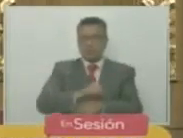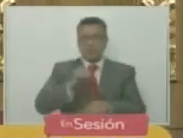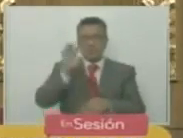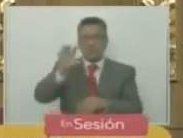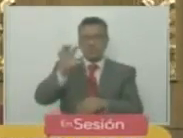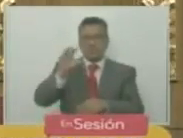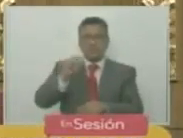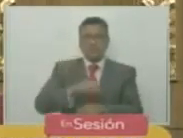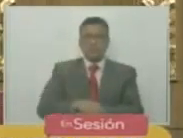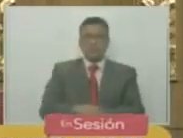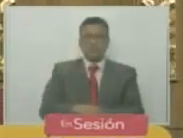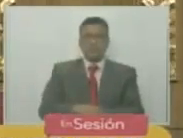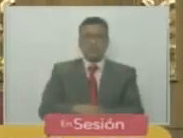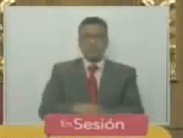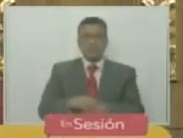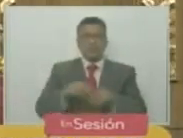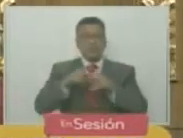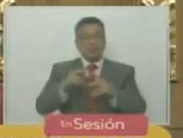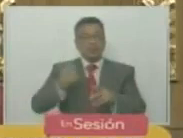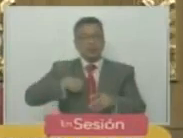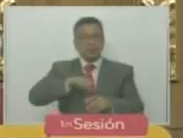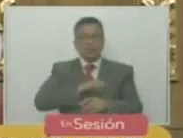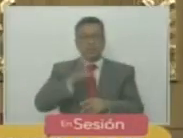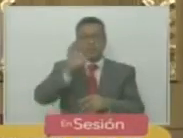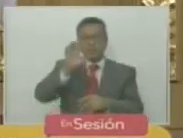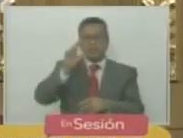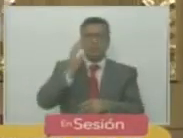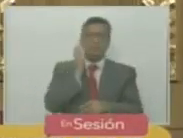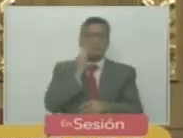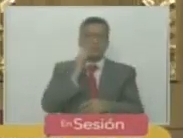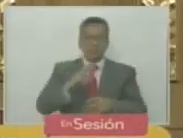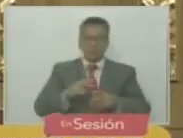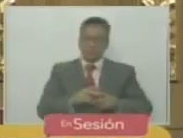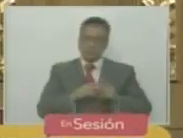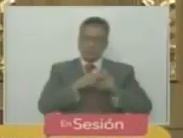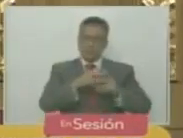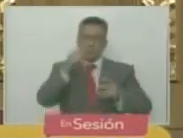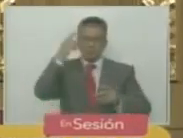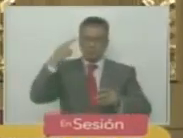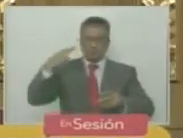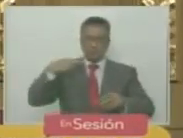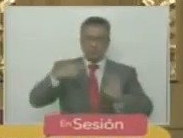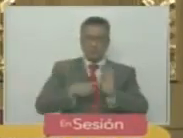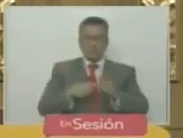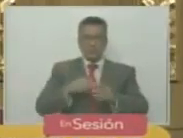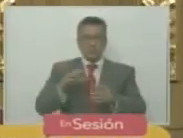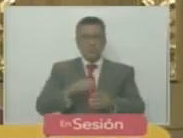patria, para colocar a nuestro país con dignidad en el